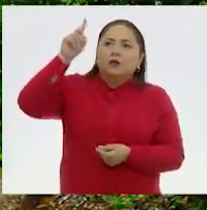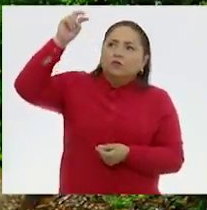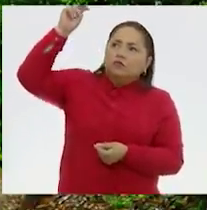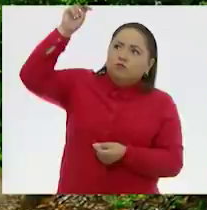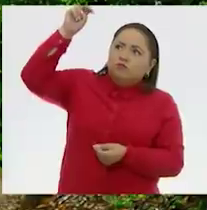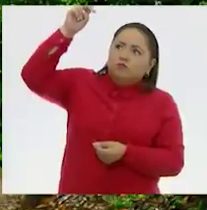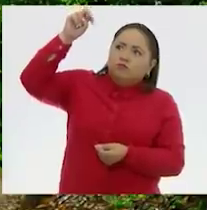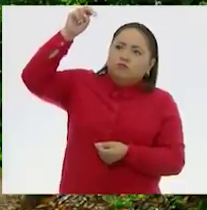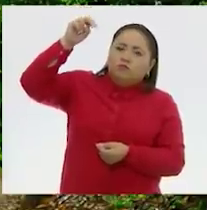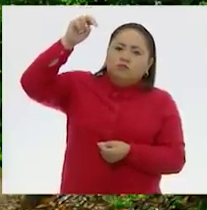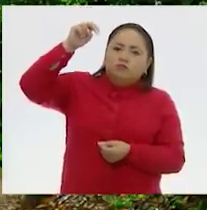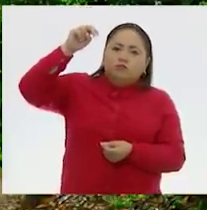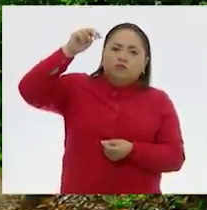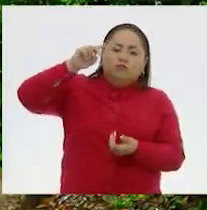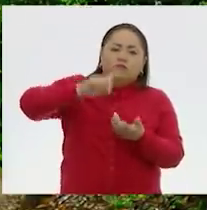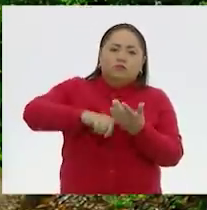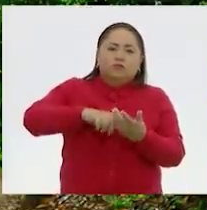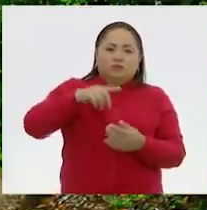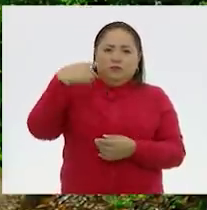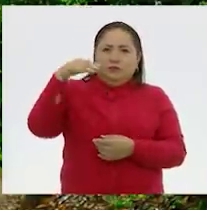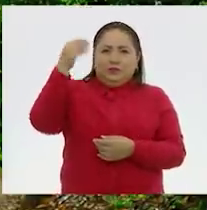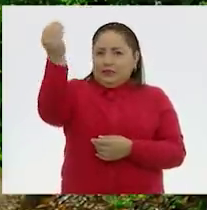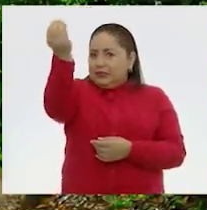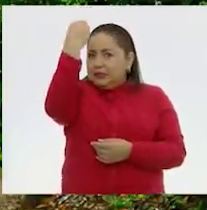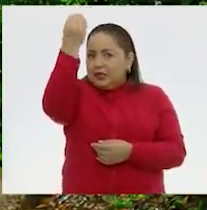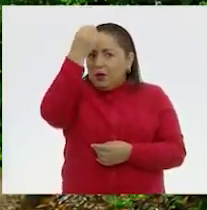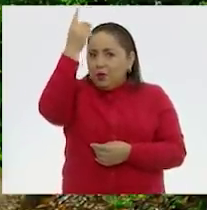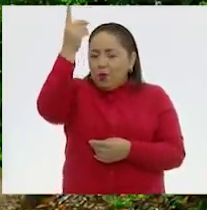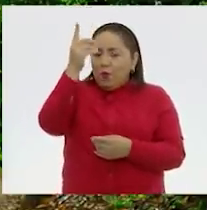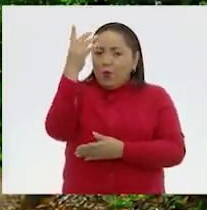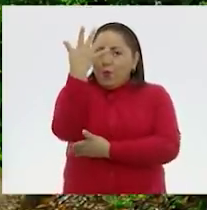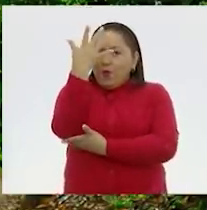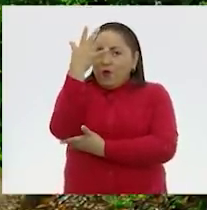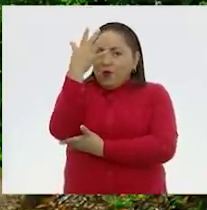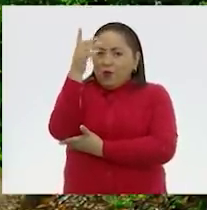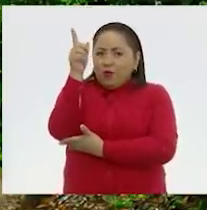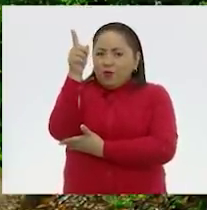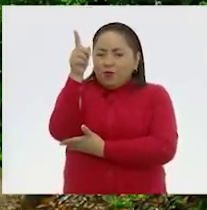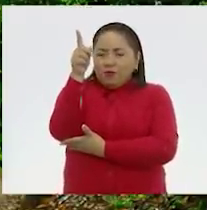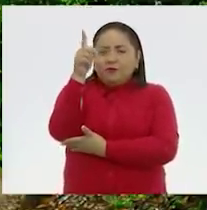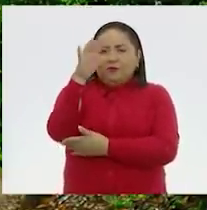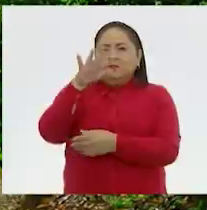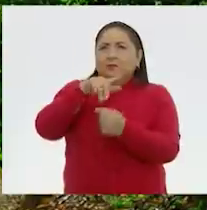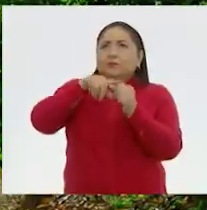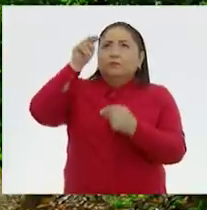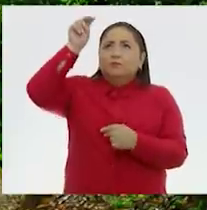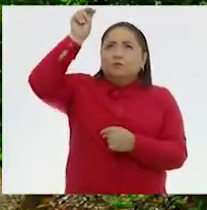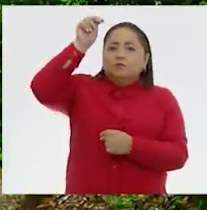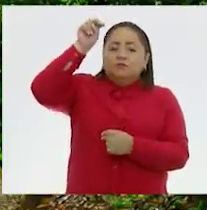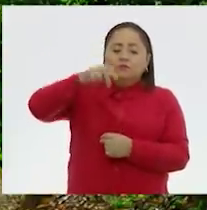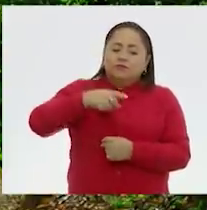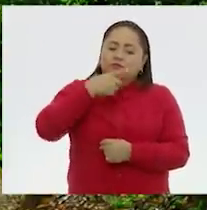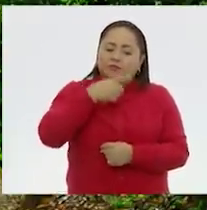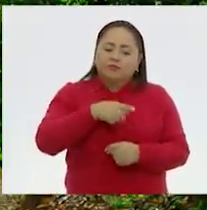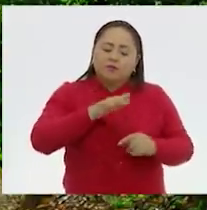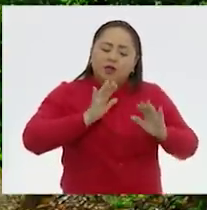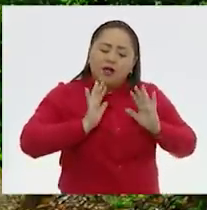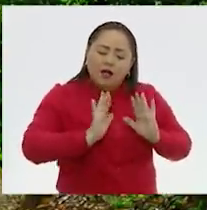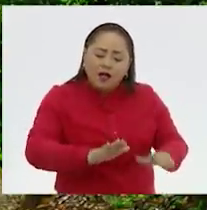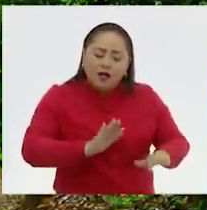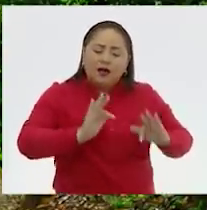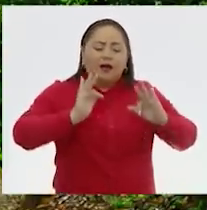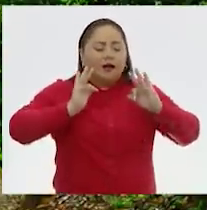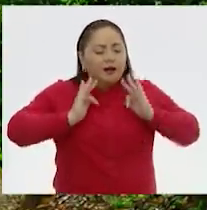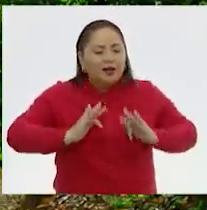bajando el lemur sabio de aquel bosque, el lemur Olimberto, que le dijo, calma,